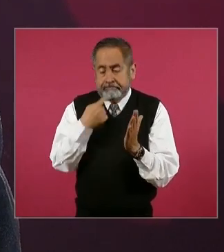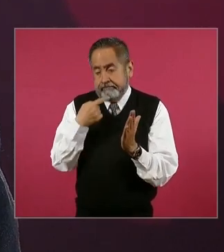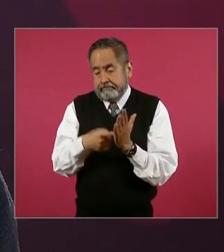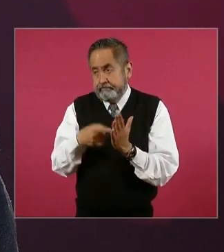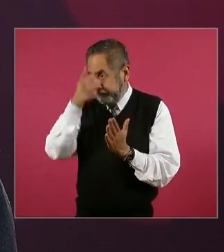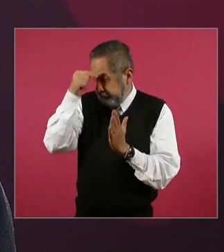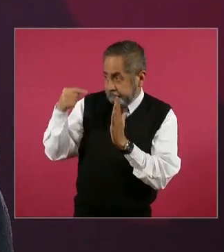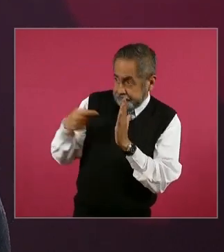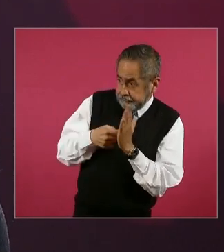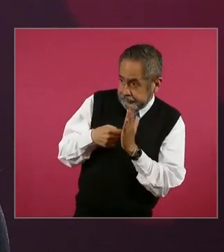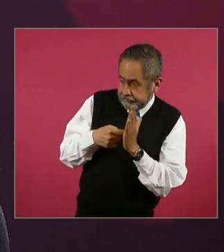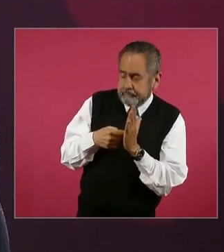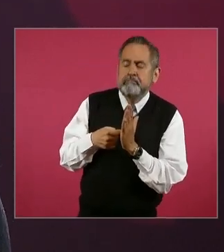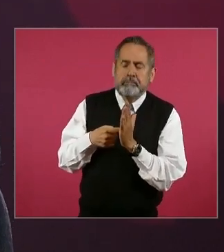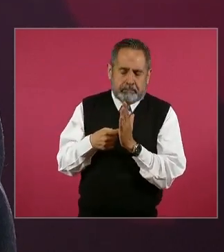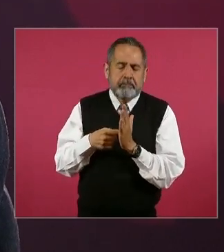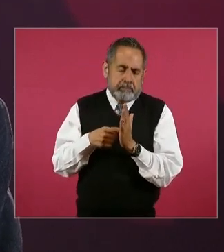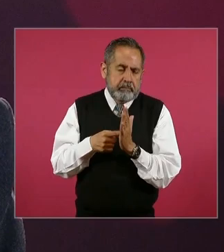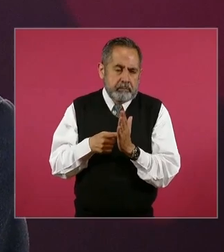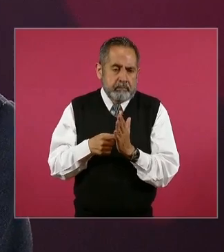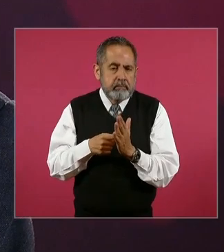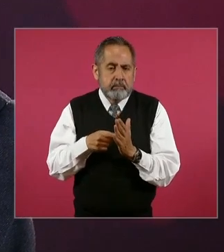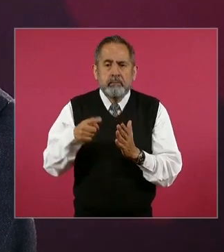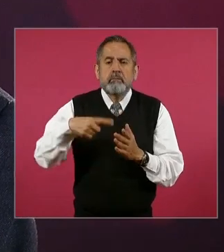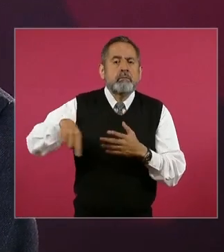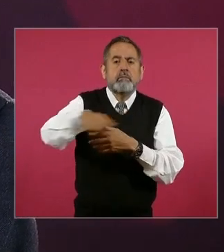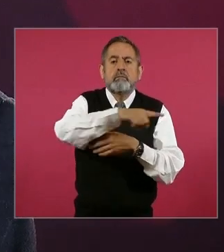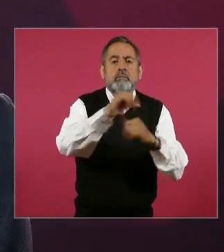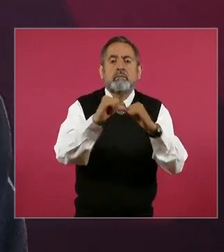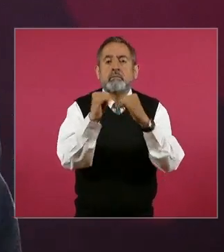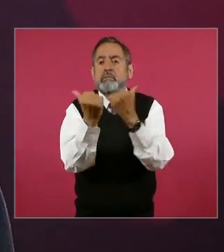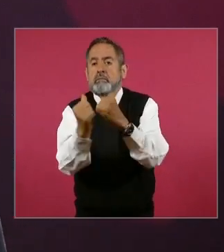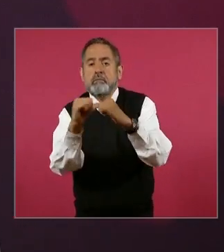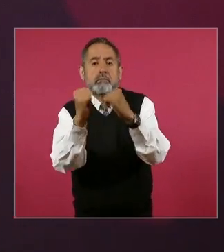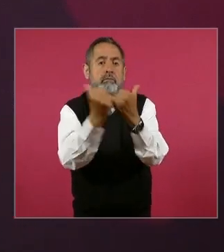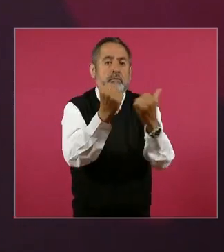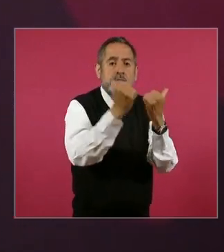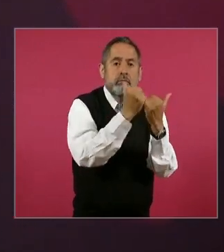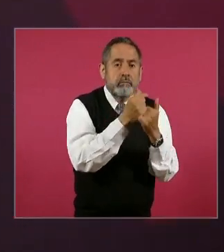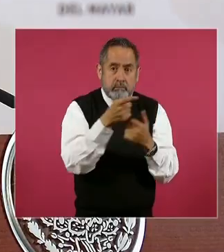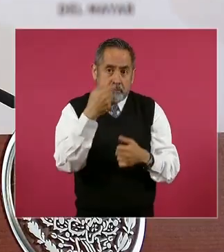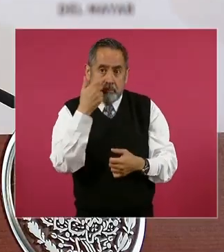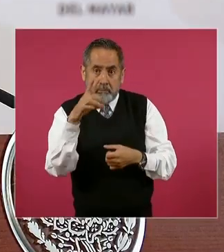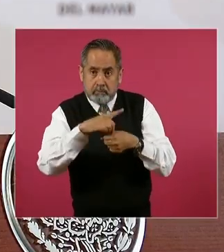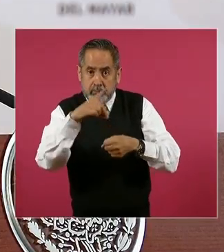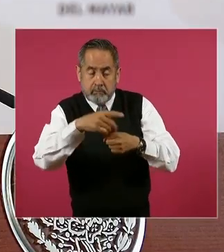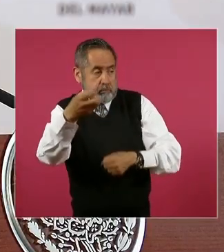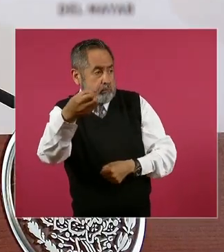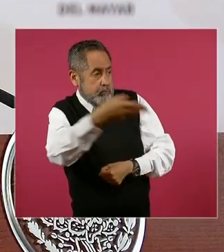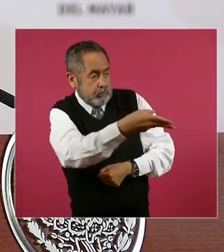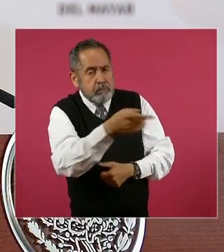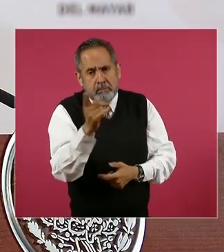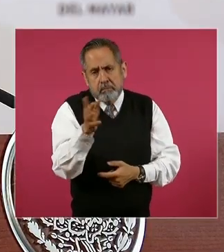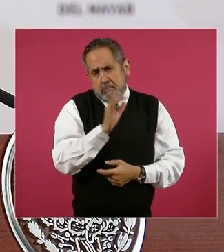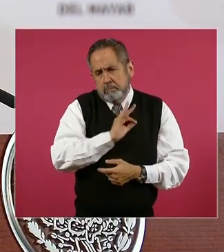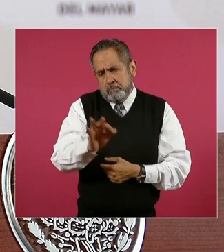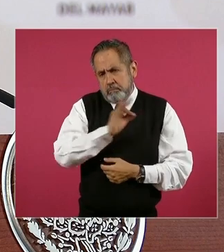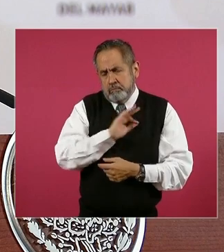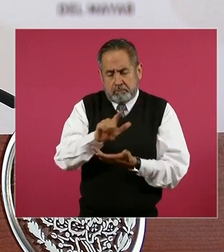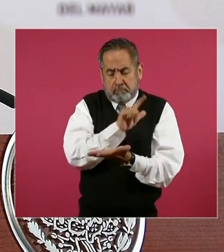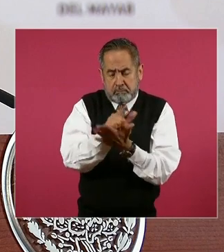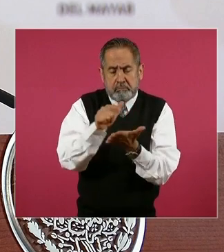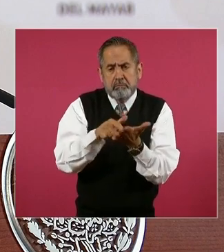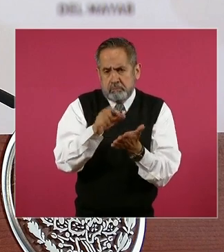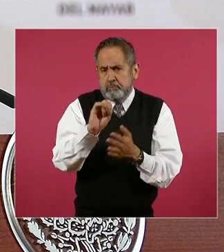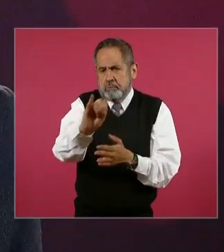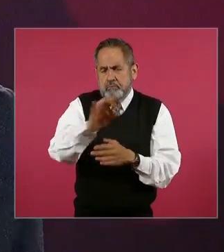el indirecto que beneficia a las asociaciones civiles que están dentro de este estato